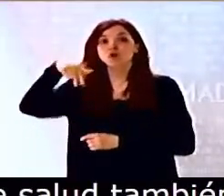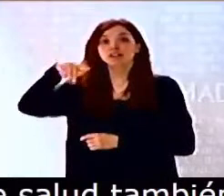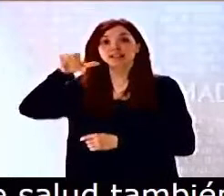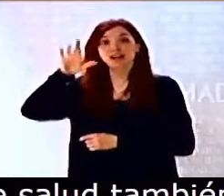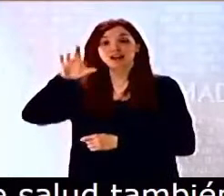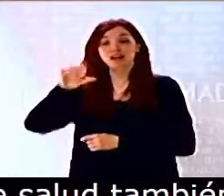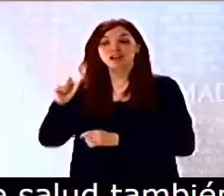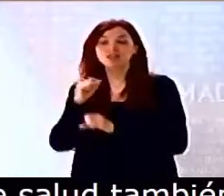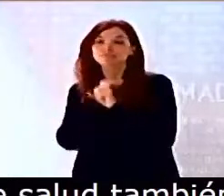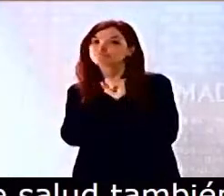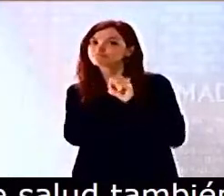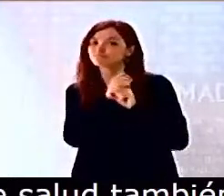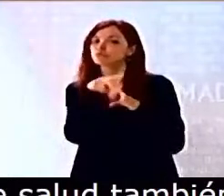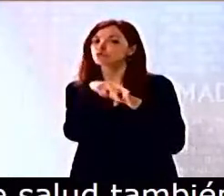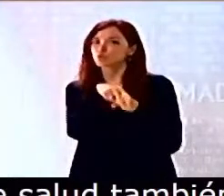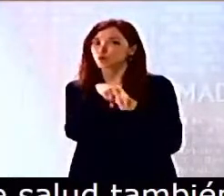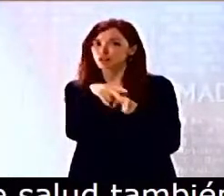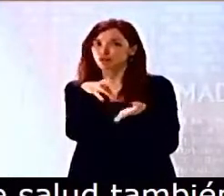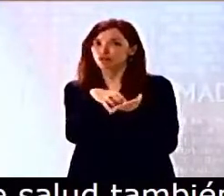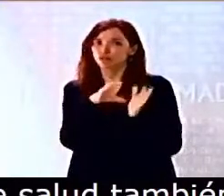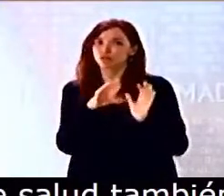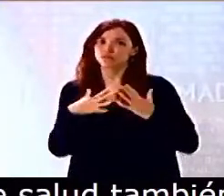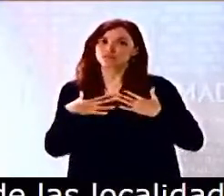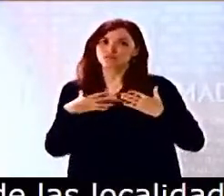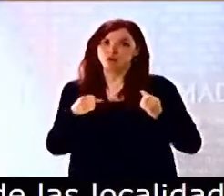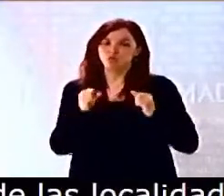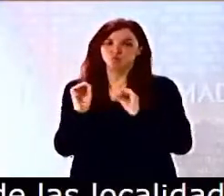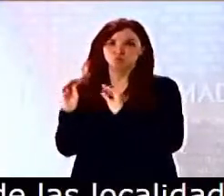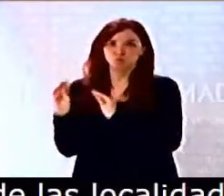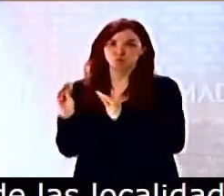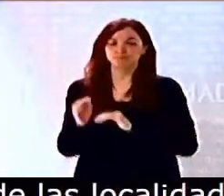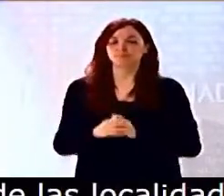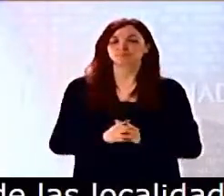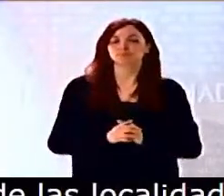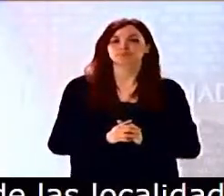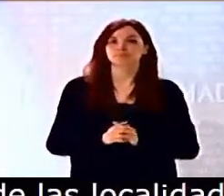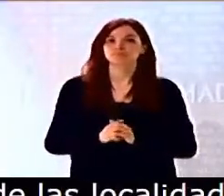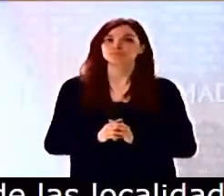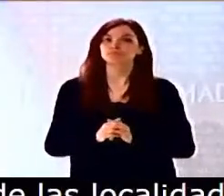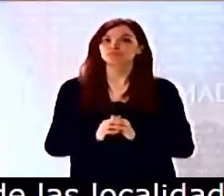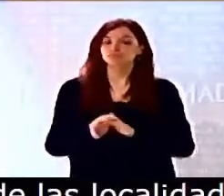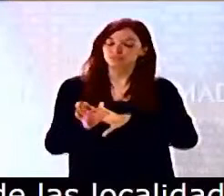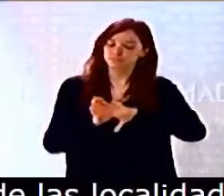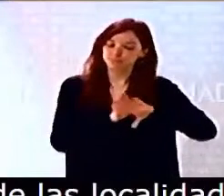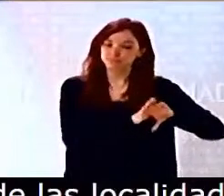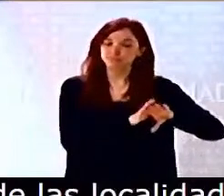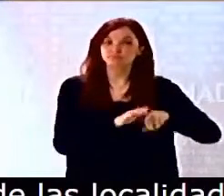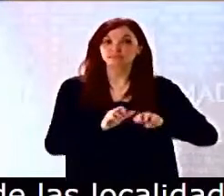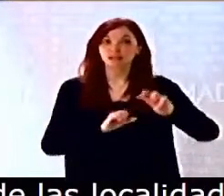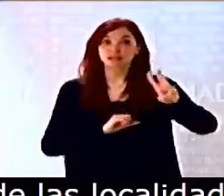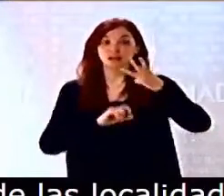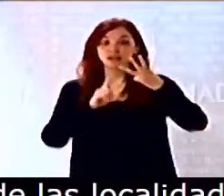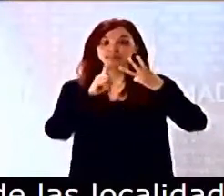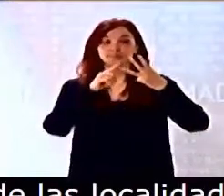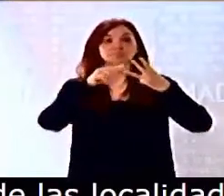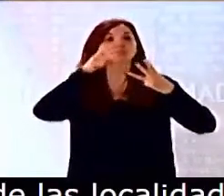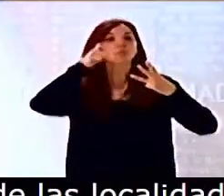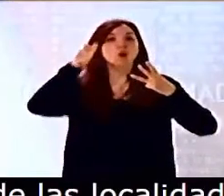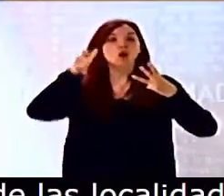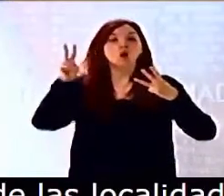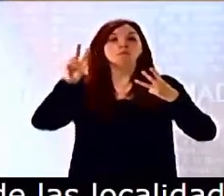zona de salud de Trujillo. En tercer lugar, me refiero a la localidad de